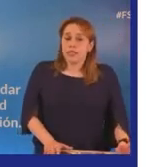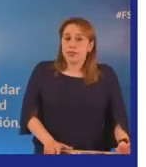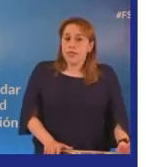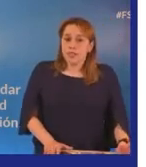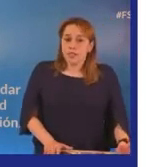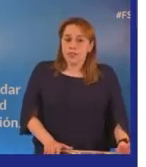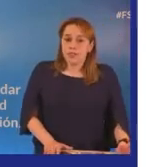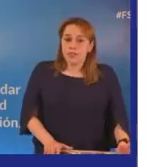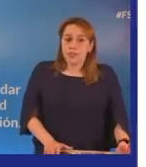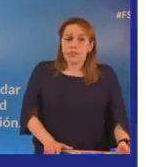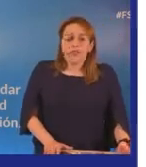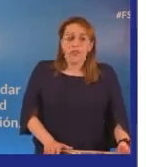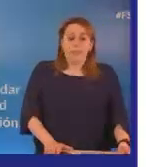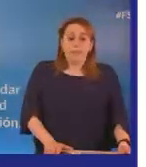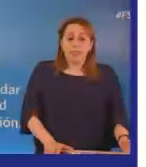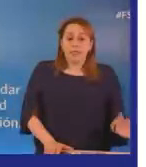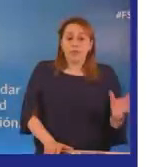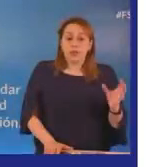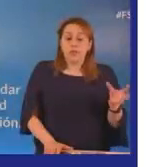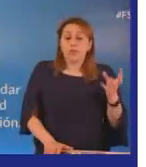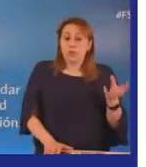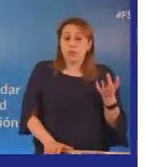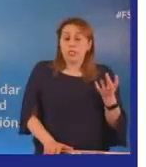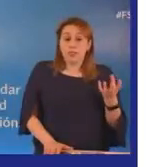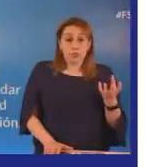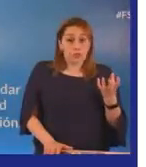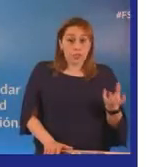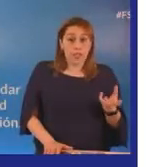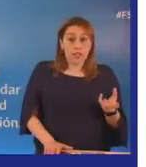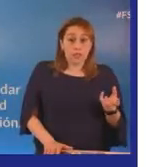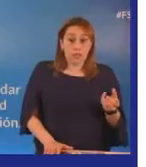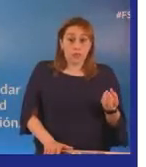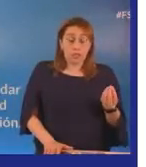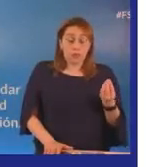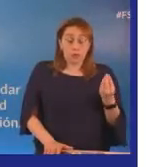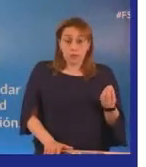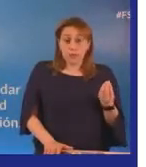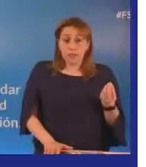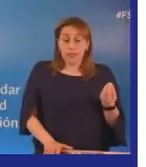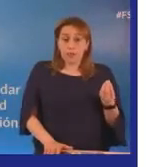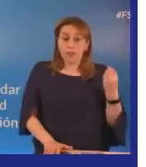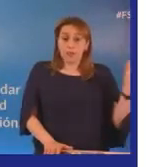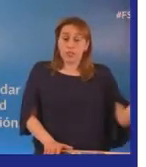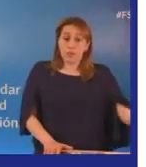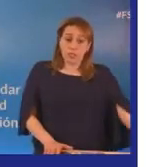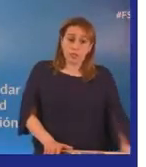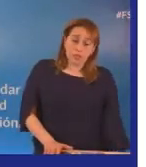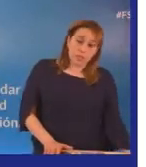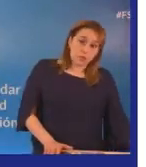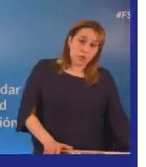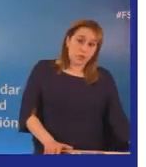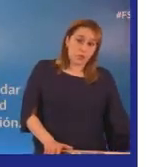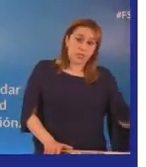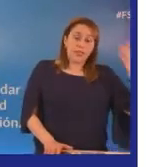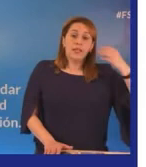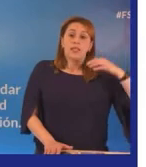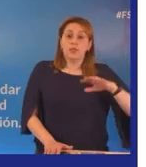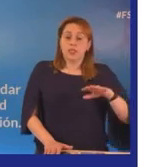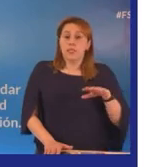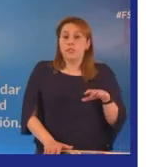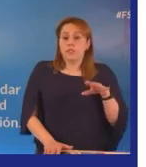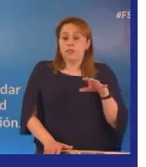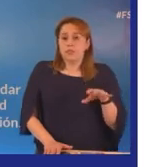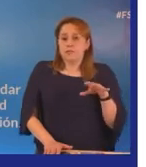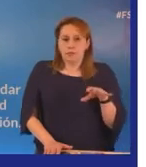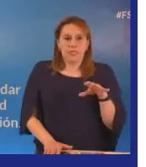la calidad de vida en ellos. Siempre tenemos en cuenta un contexto social, porque es fundamental. No todos tenemos las mismas costumbres y